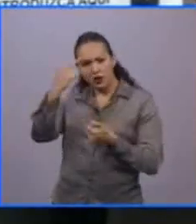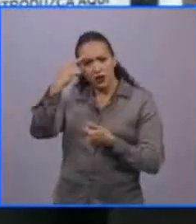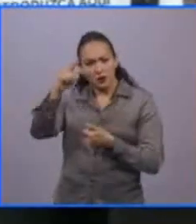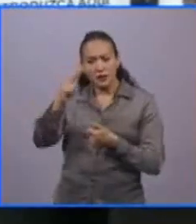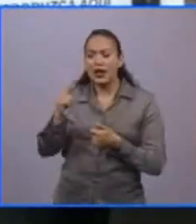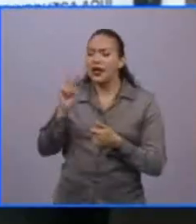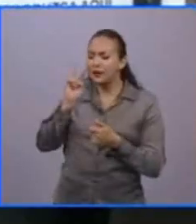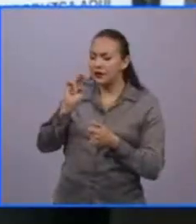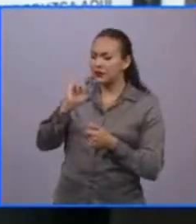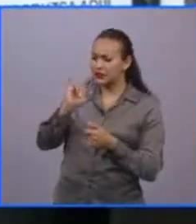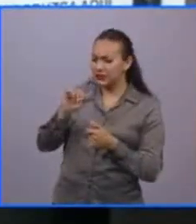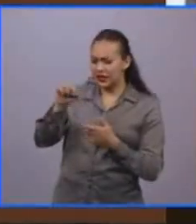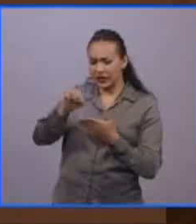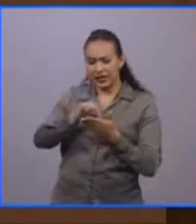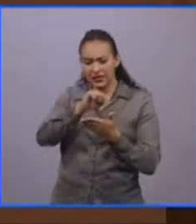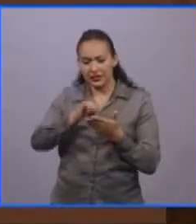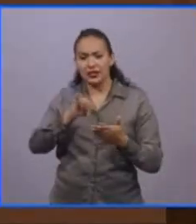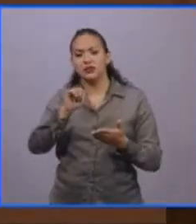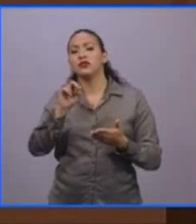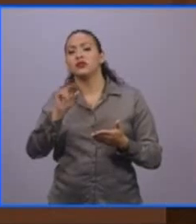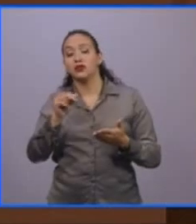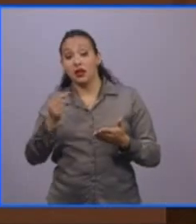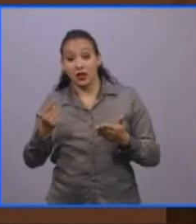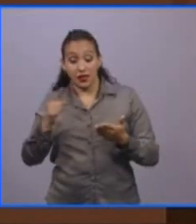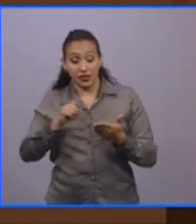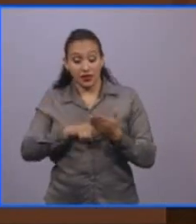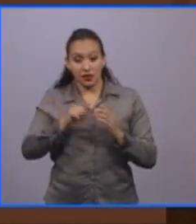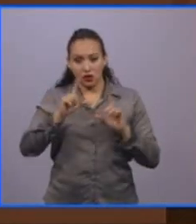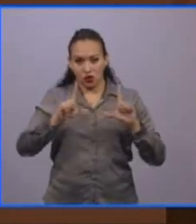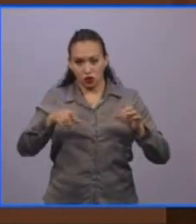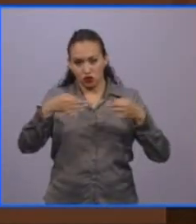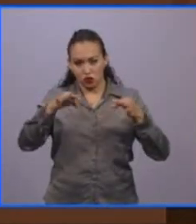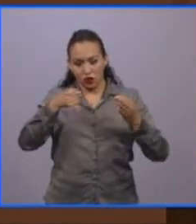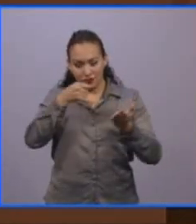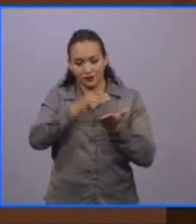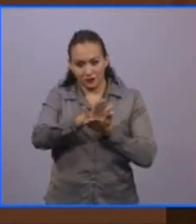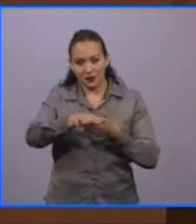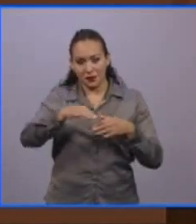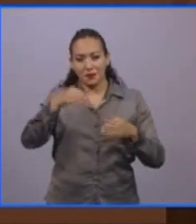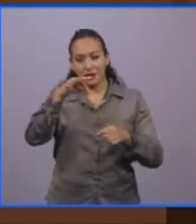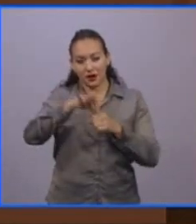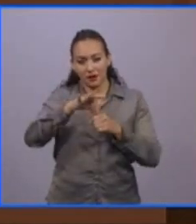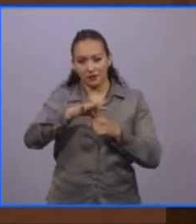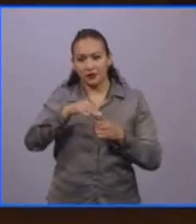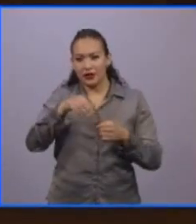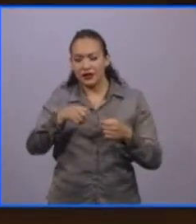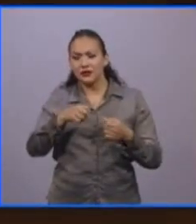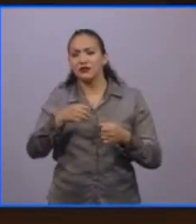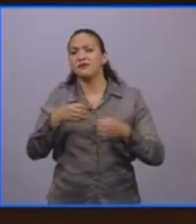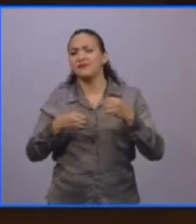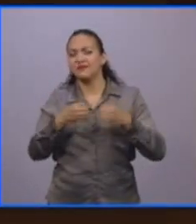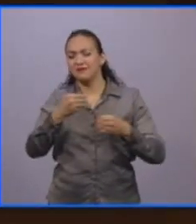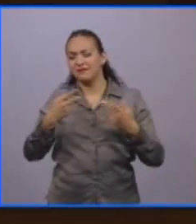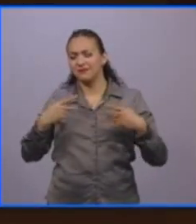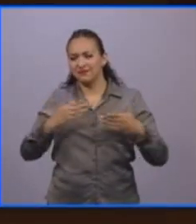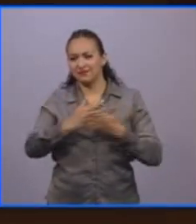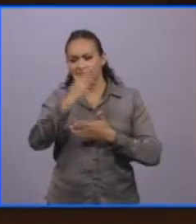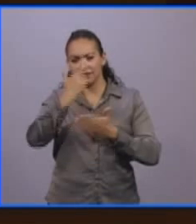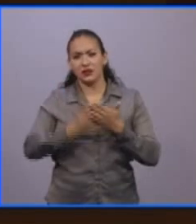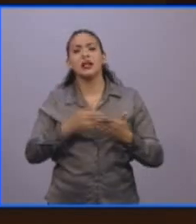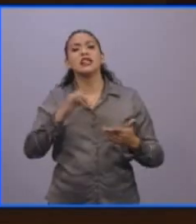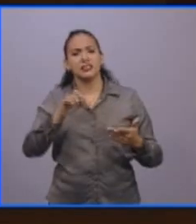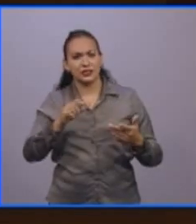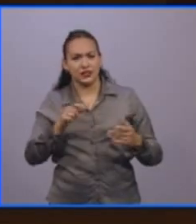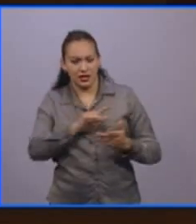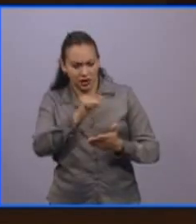la validez o nulidad de los registros contenidos en las boletas vulnere la certeza jurídica. Consideró que se apega a